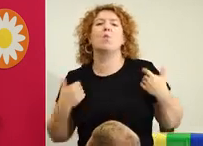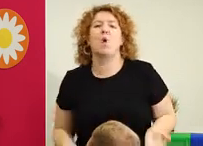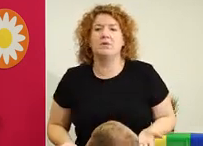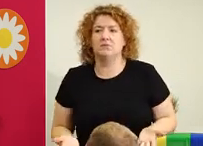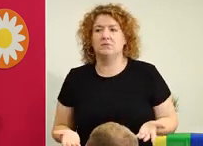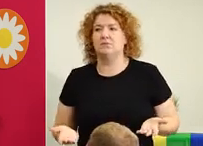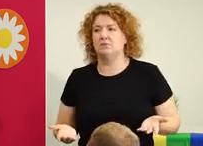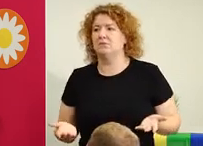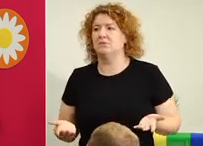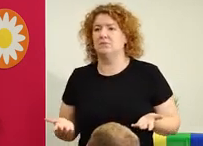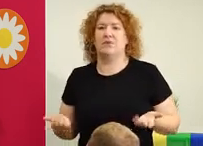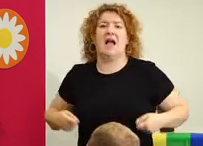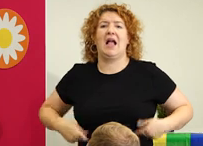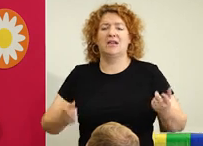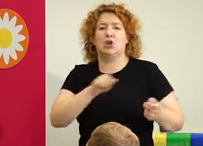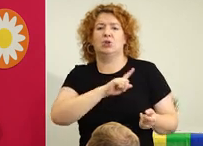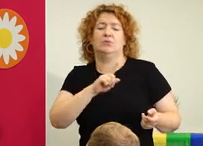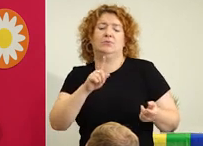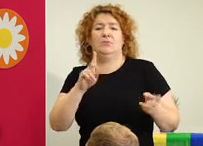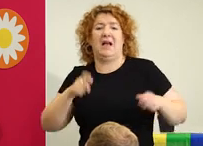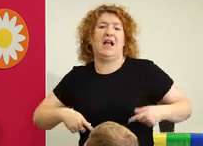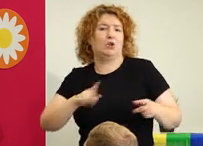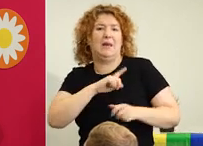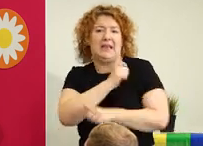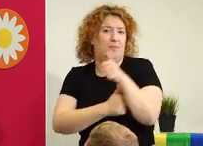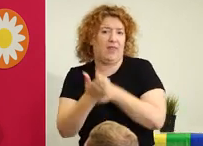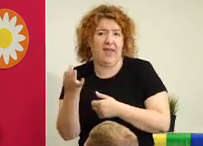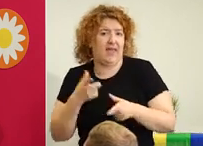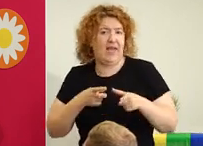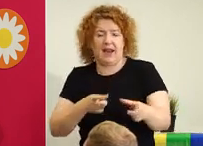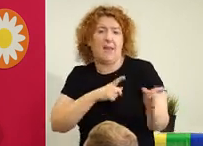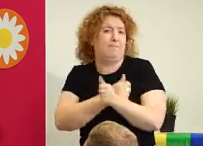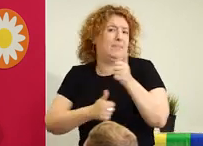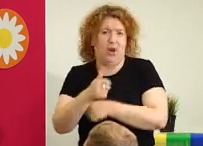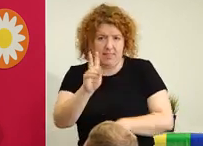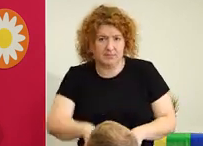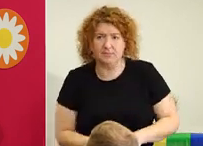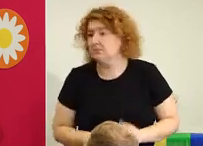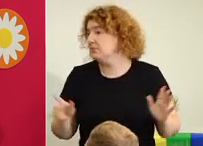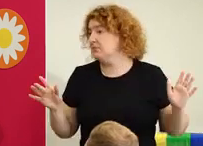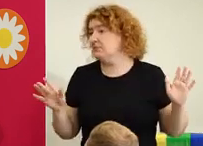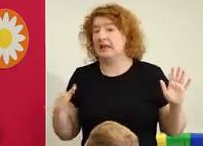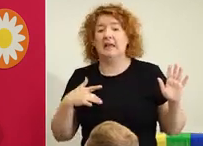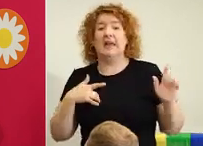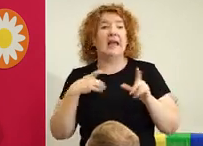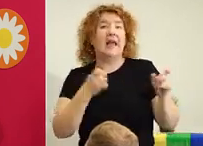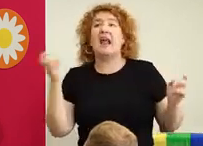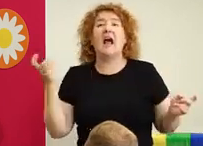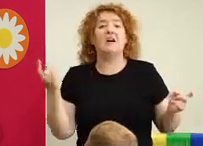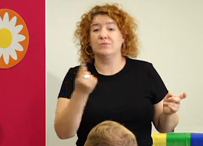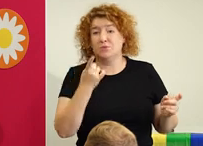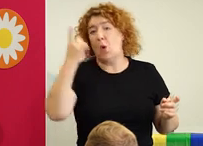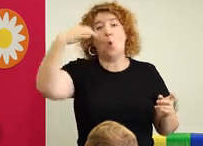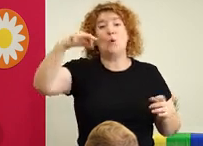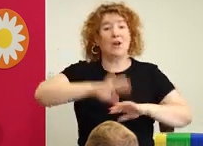momento es el aumento del gasto militar y es la guerra. Y la guerra nunca viene sola, compañeras. La guerra nunca